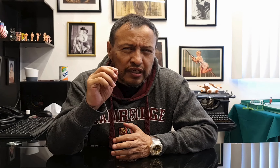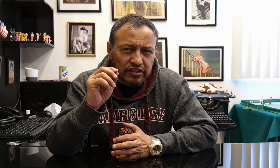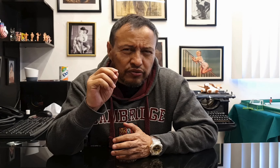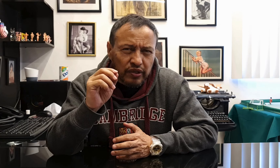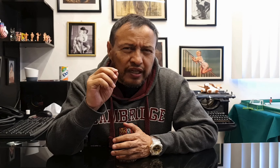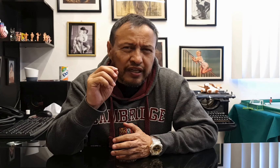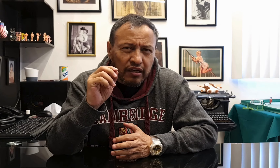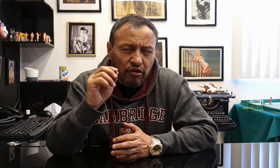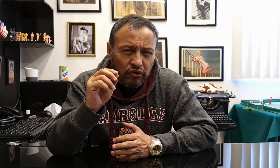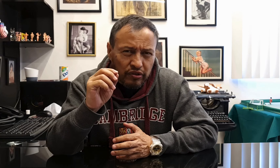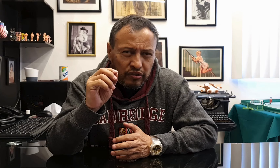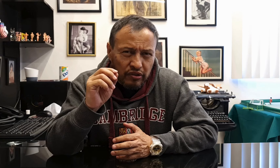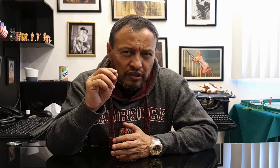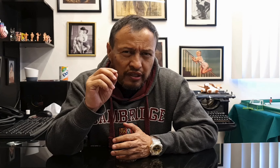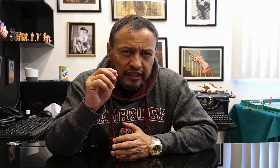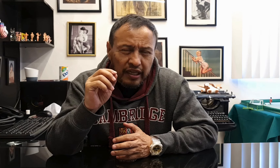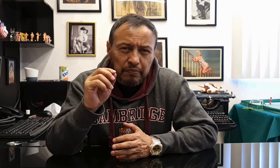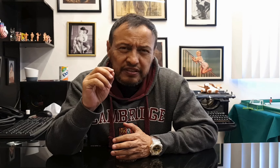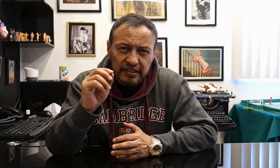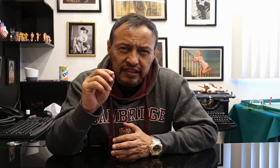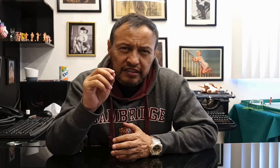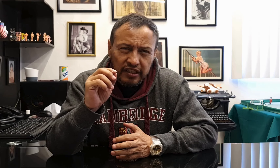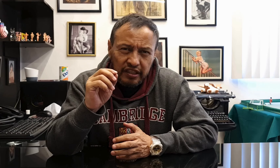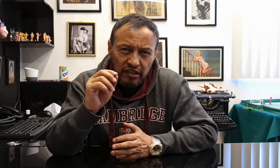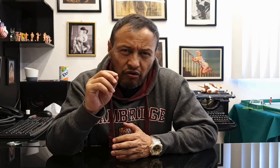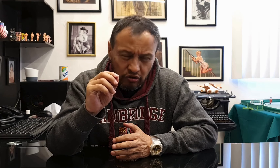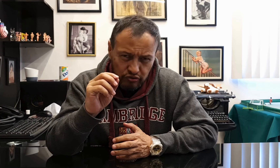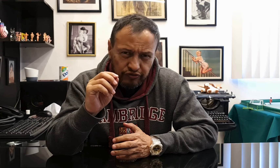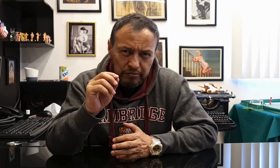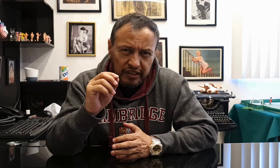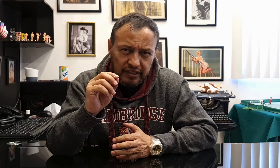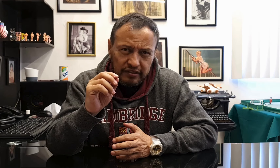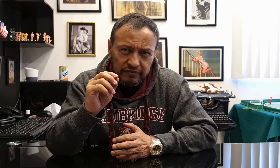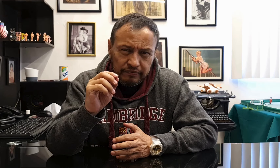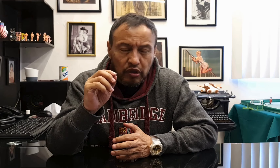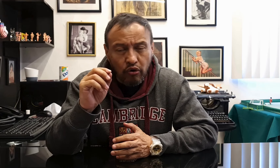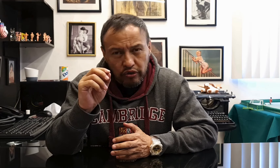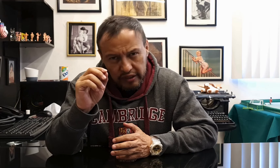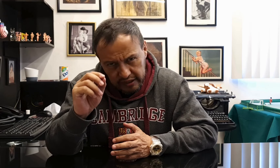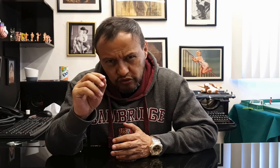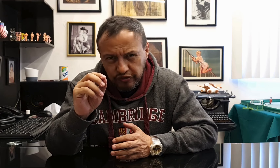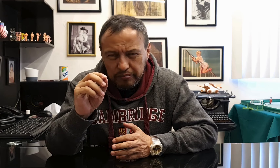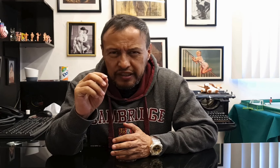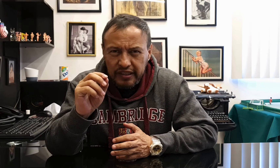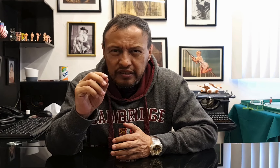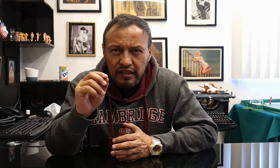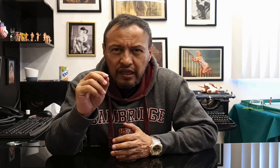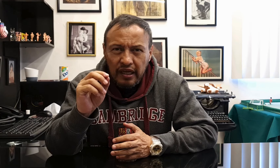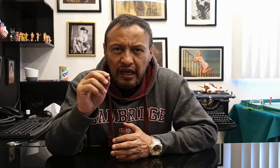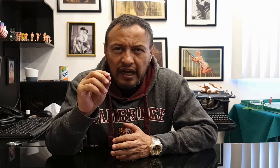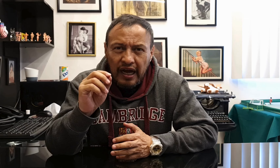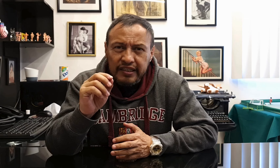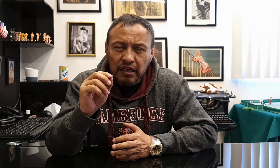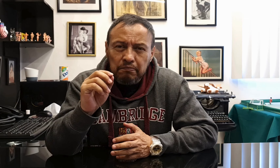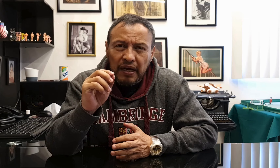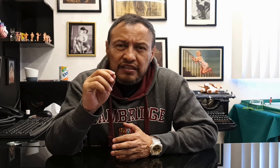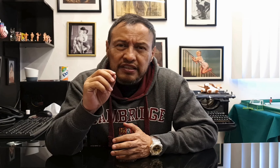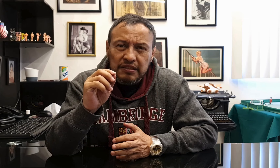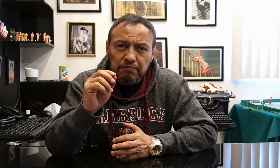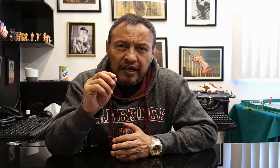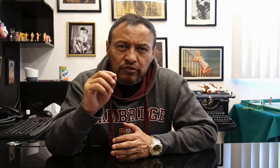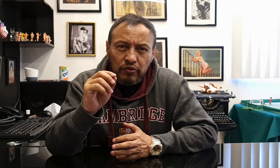acusación relacionada con que el presidente o su familia, y su familia,